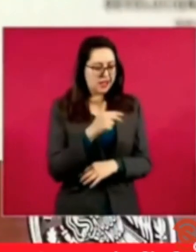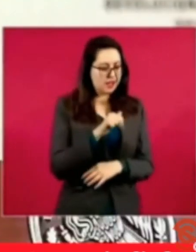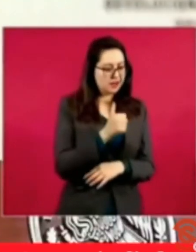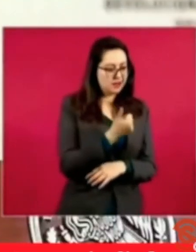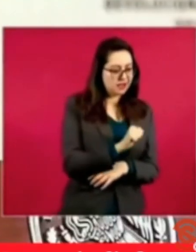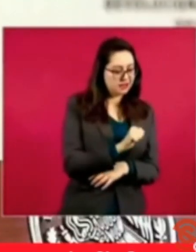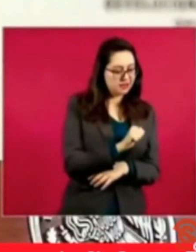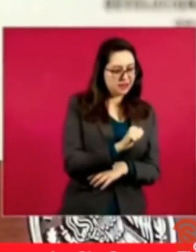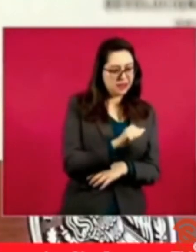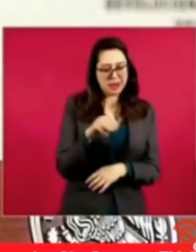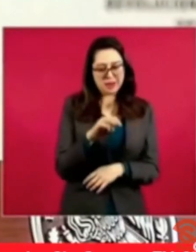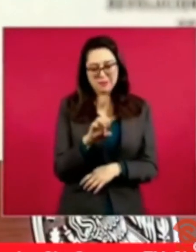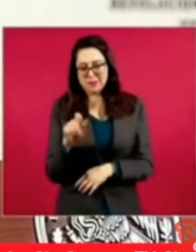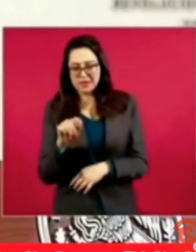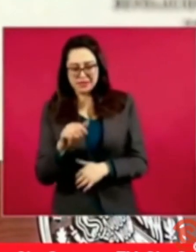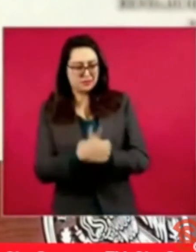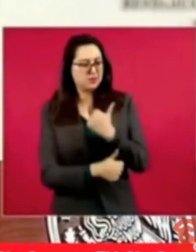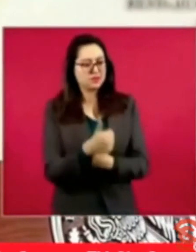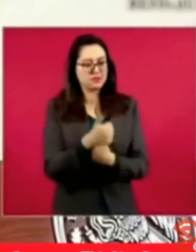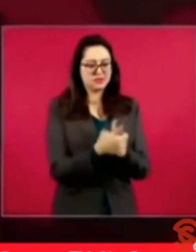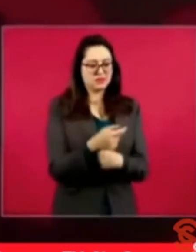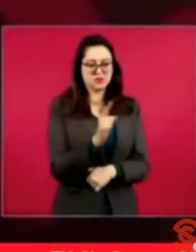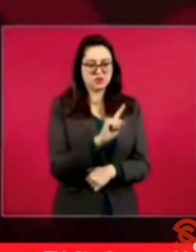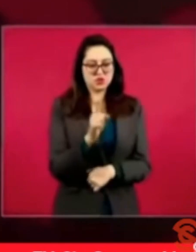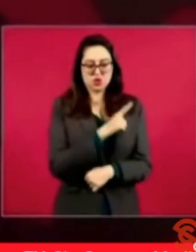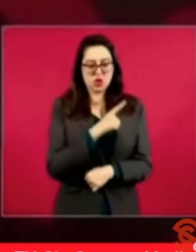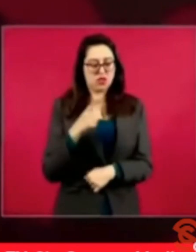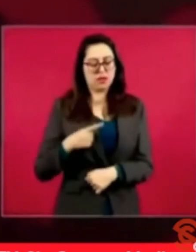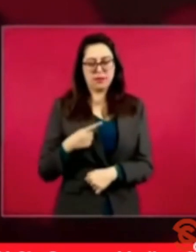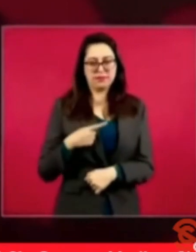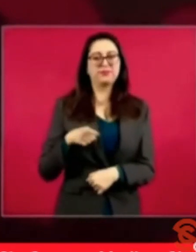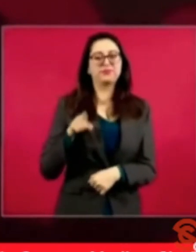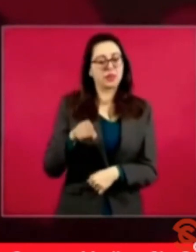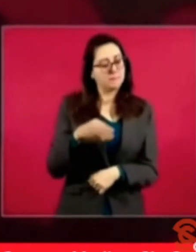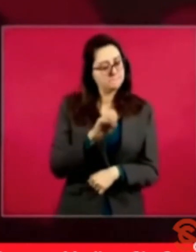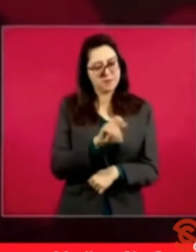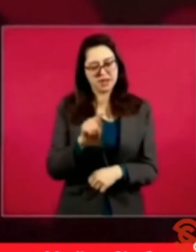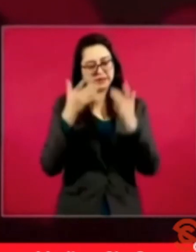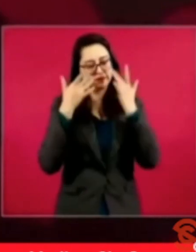ellos se encargaban de hacer a un lado a Naya